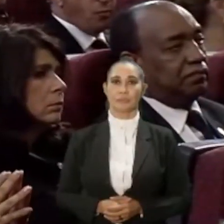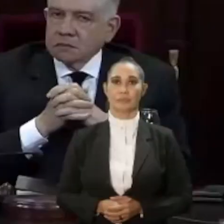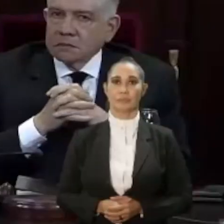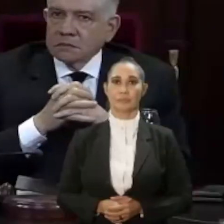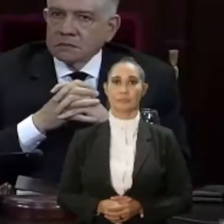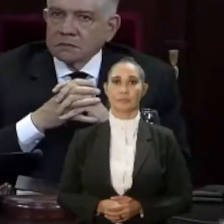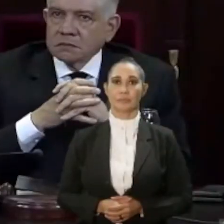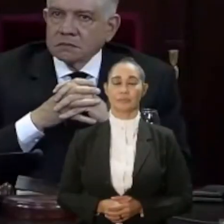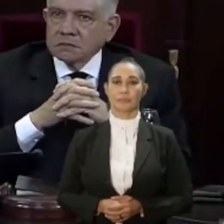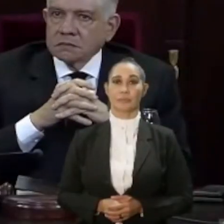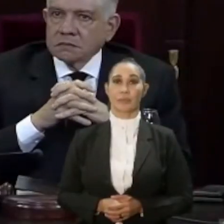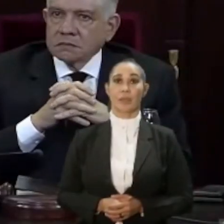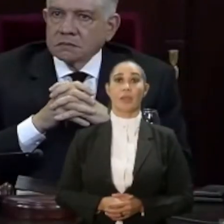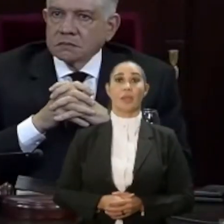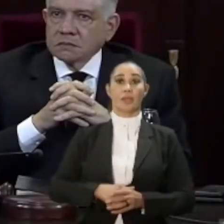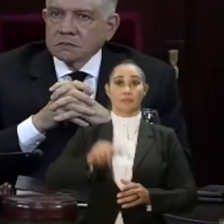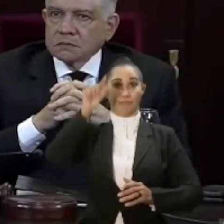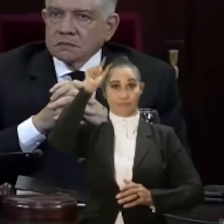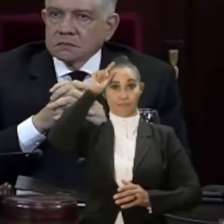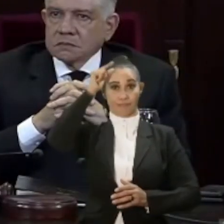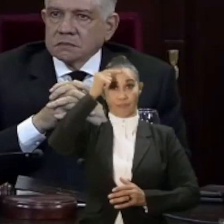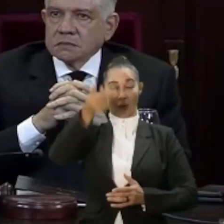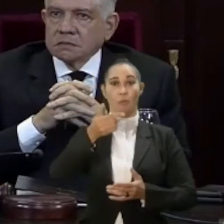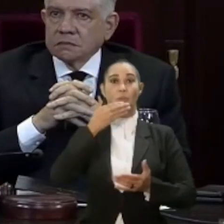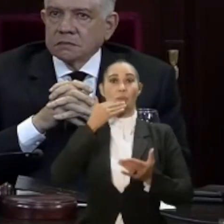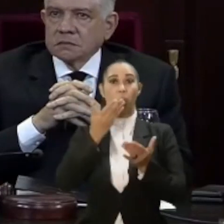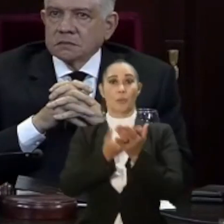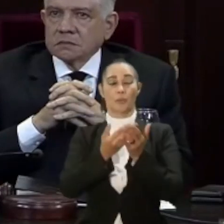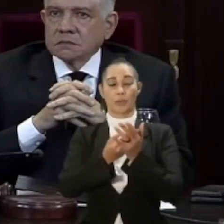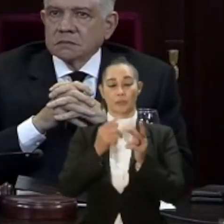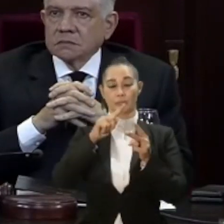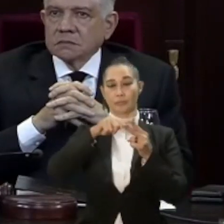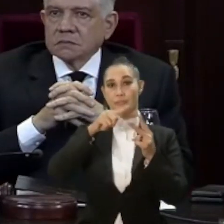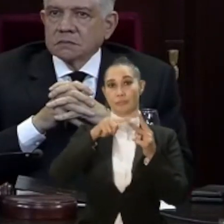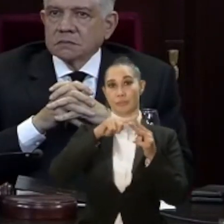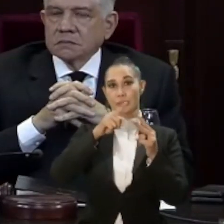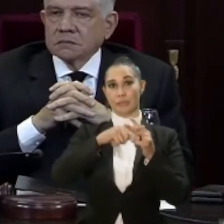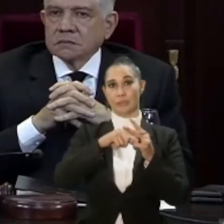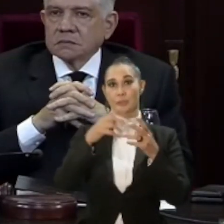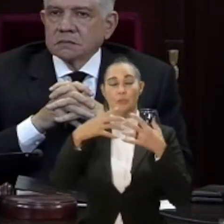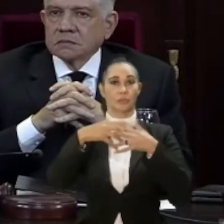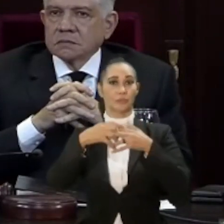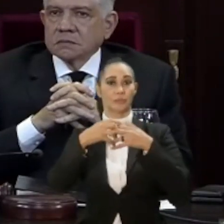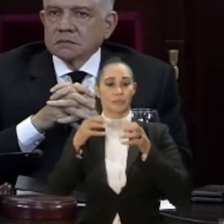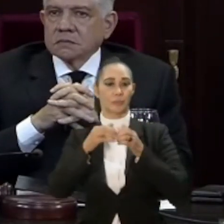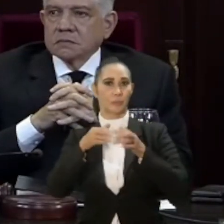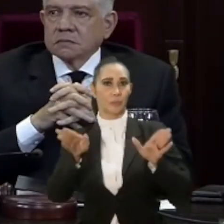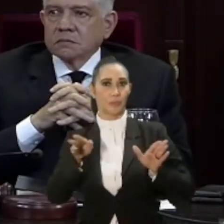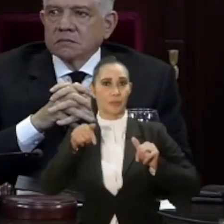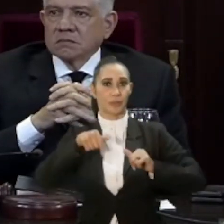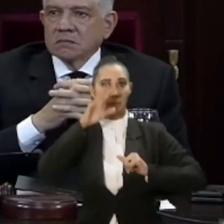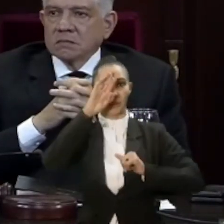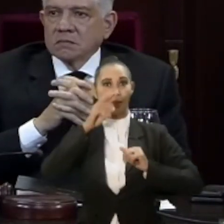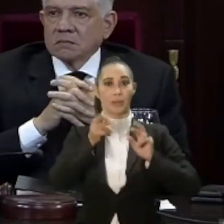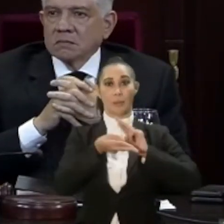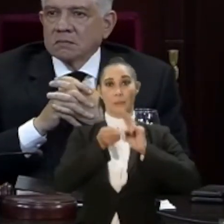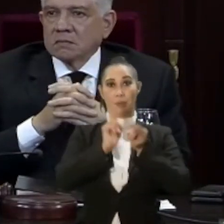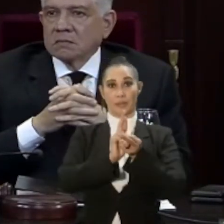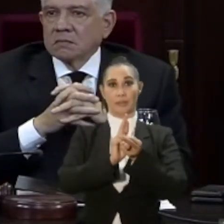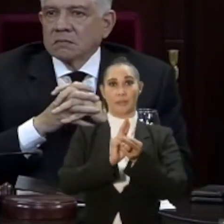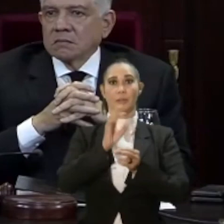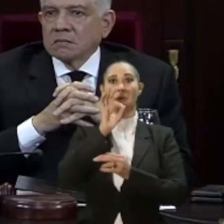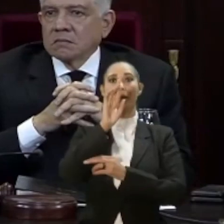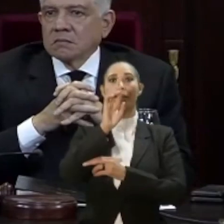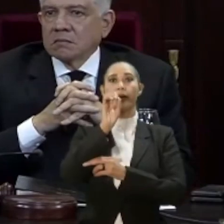La buena gestión del gobierno también se manifiesta en dos de las principales empresas públicas del país, Banreservas y